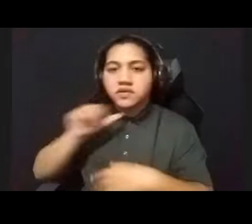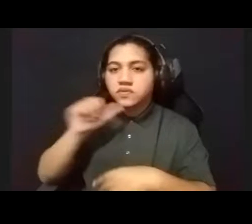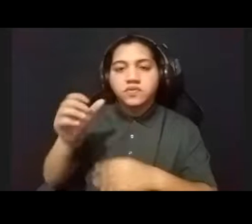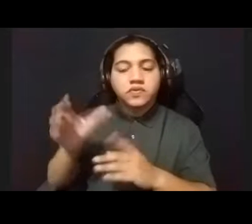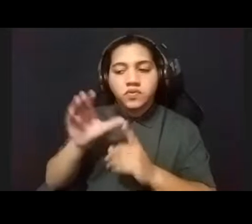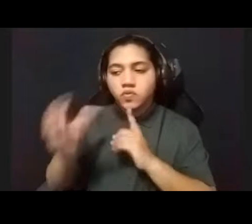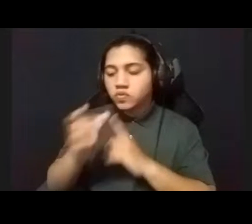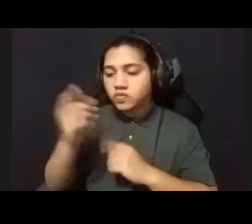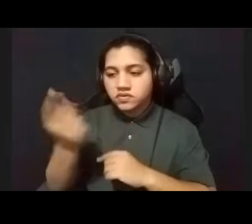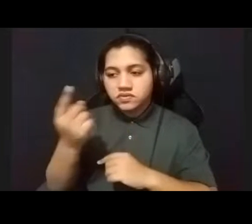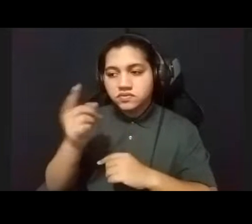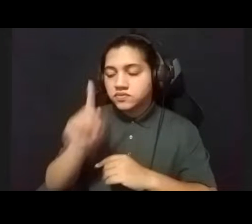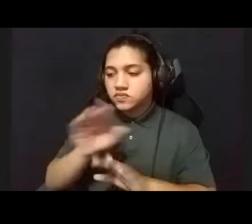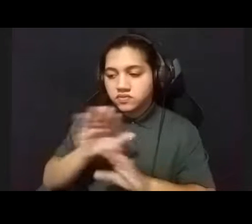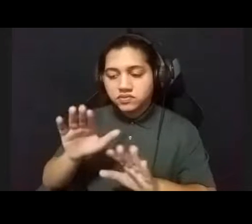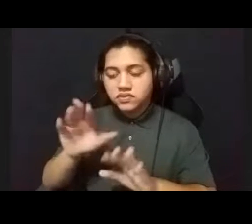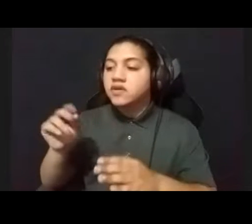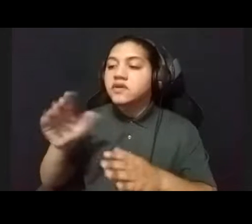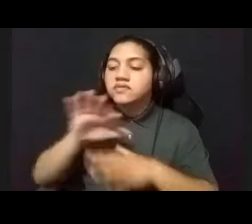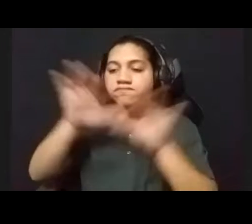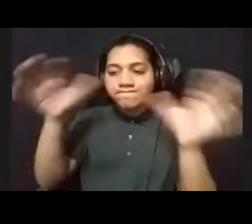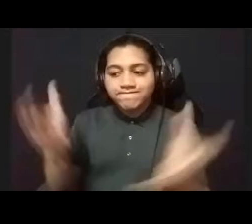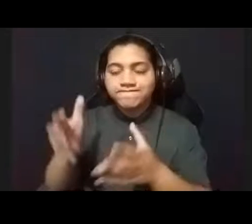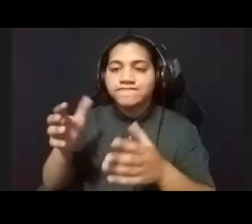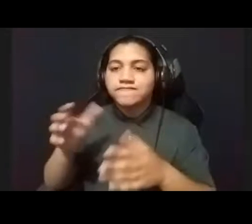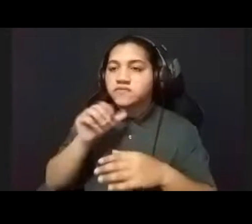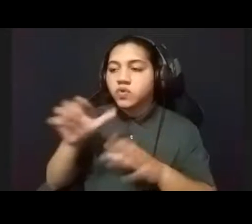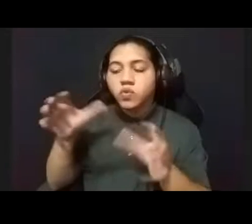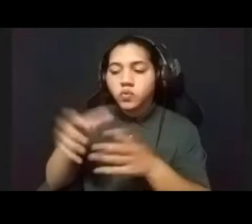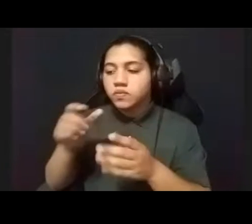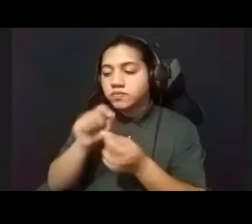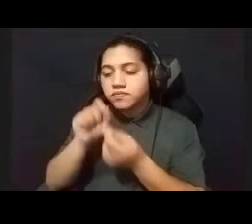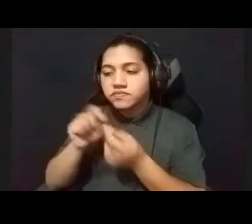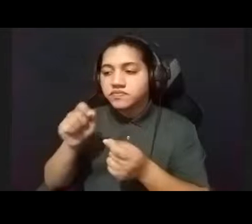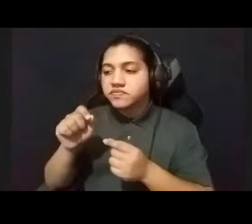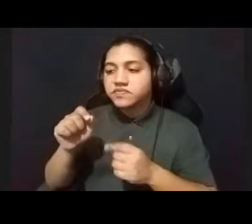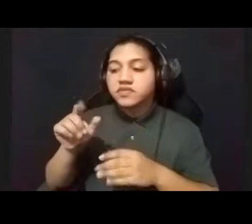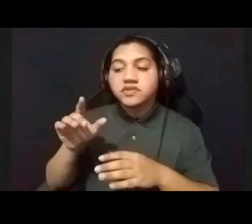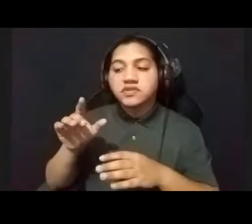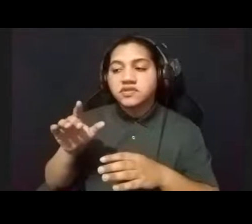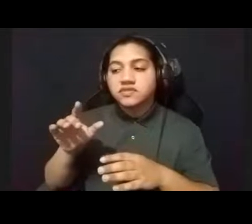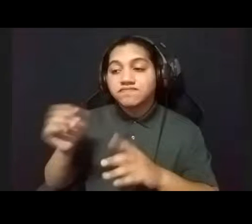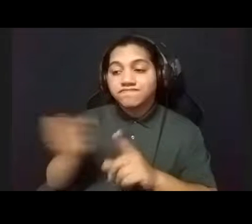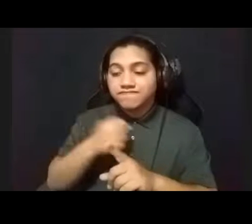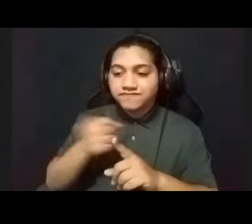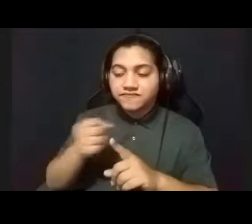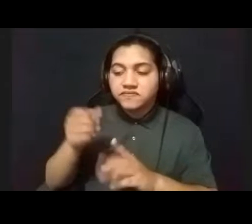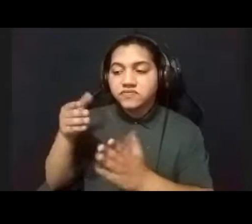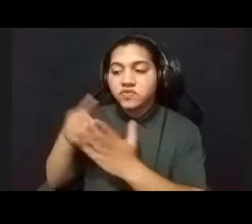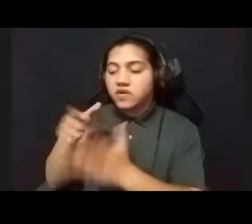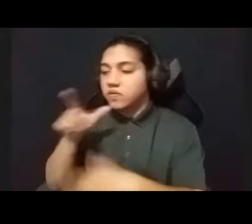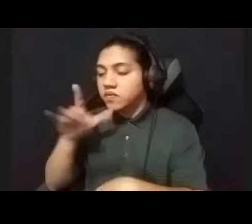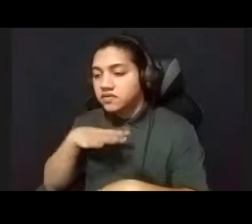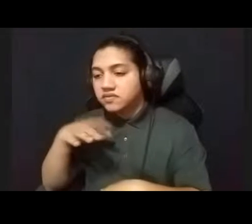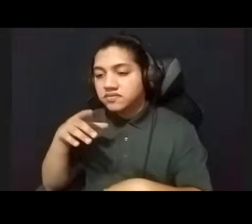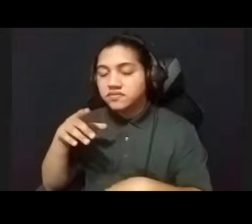en específico, ni a grupos particulares de mujeres dentro de una sociedad. Las raíces de la violencia contra la mujer se encuentran